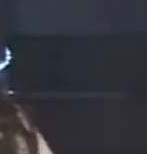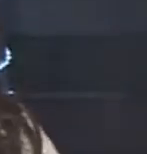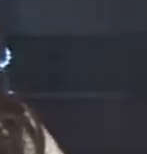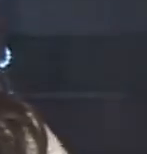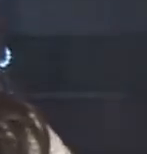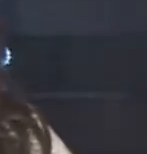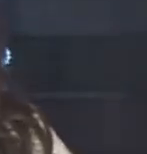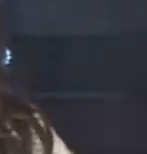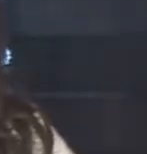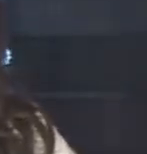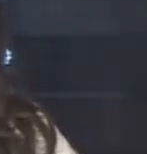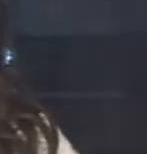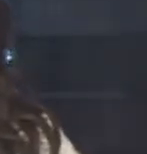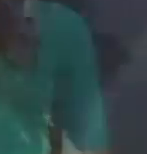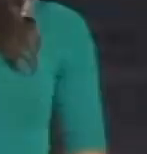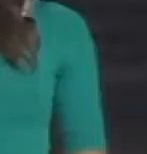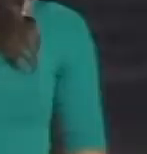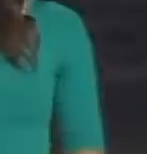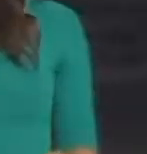Para agradecer.